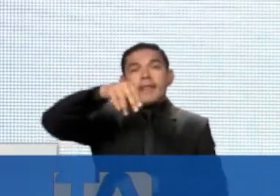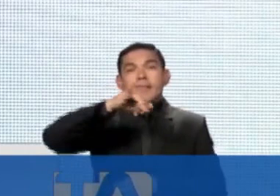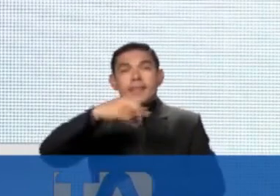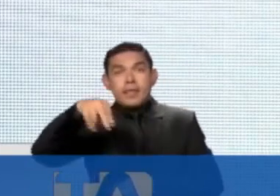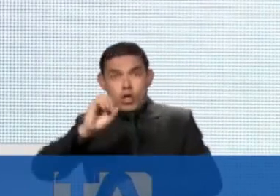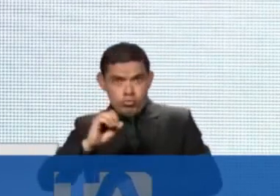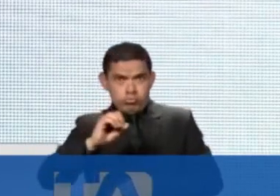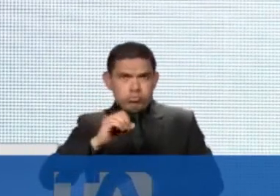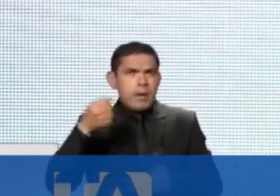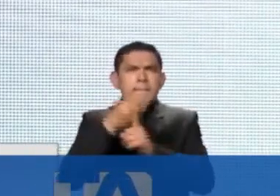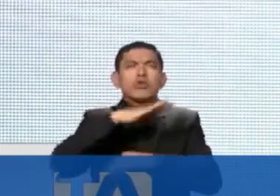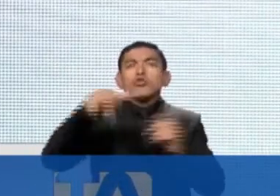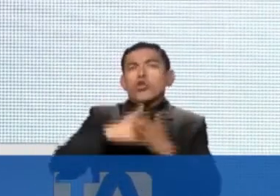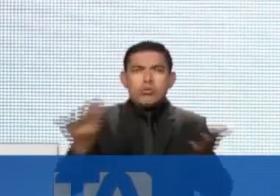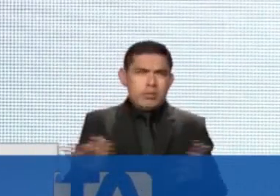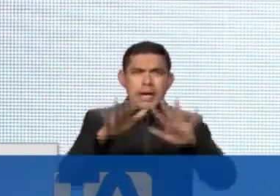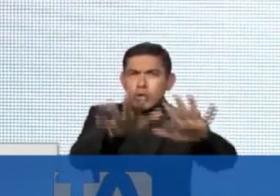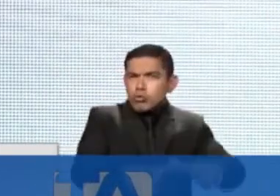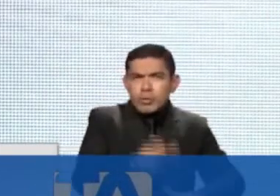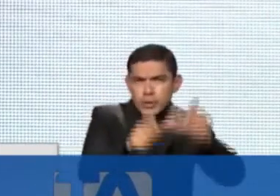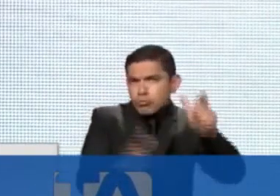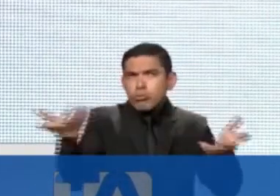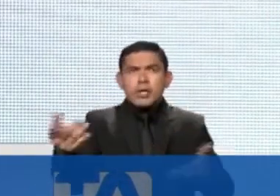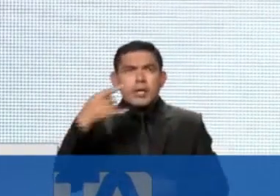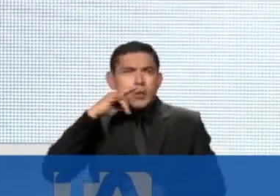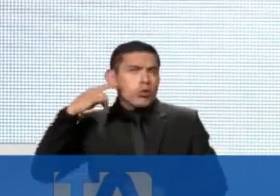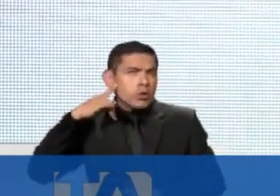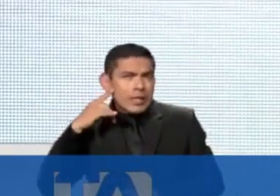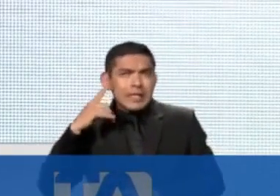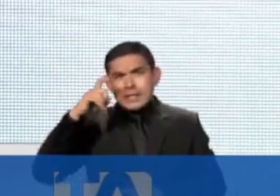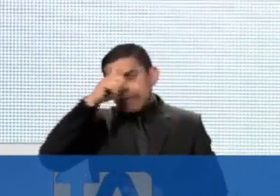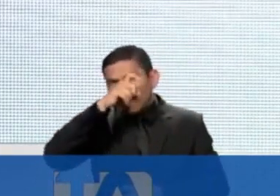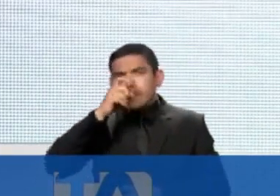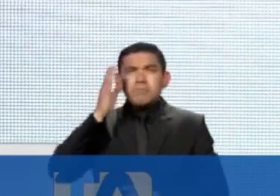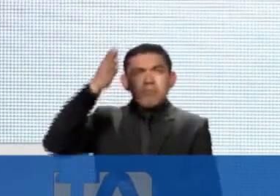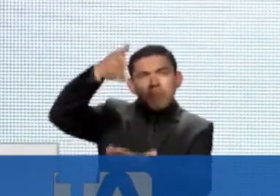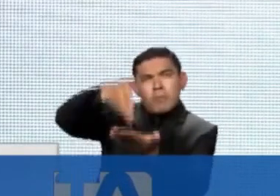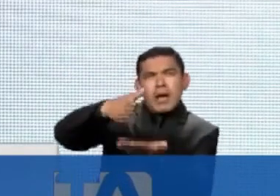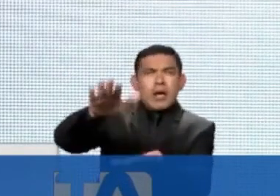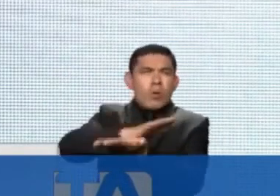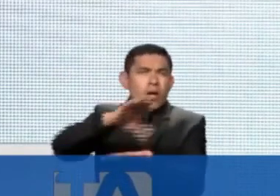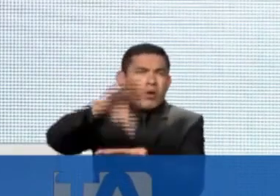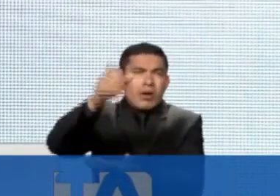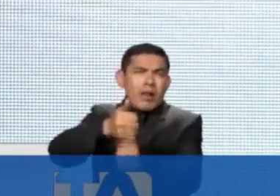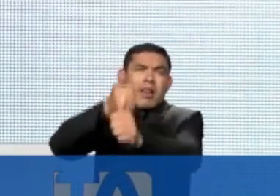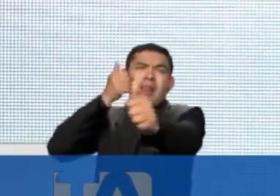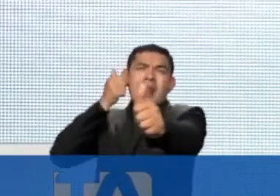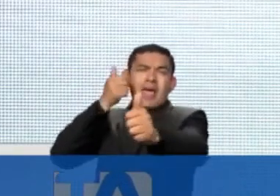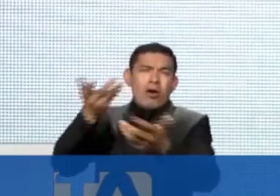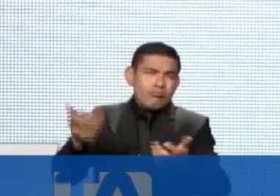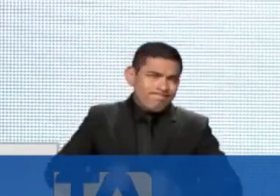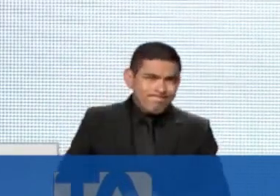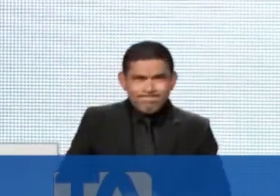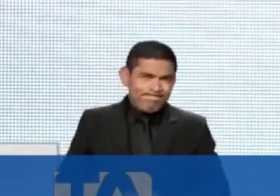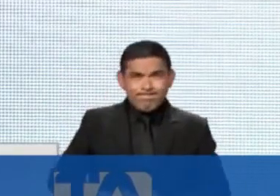los agricultores a los niños que va a ser más difícil estar Pues en un sistema de Educación con la poca conectividad